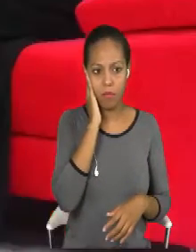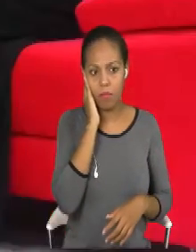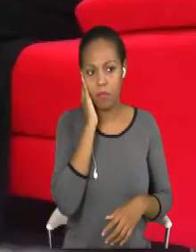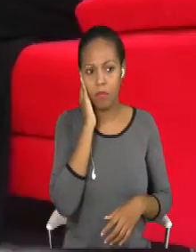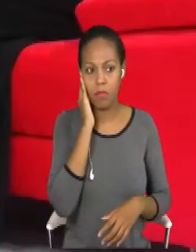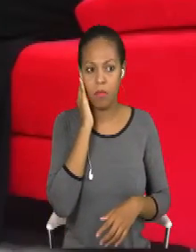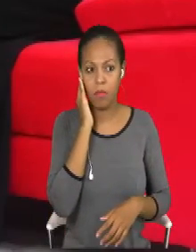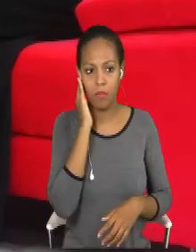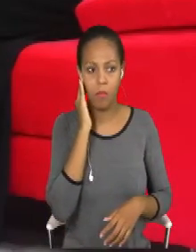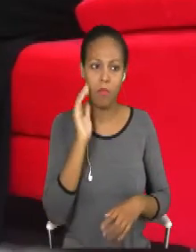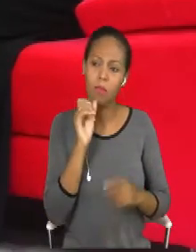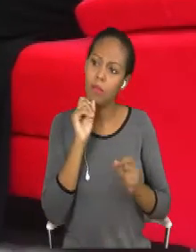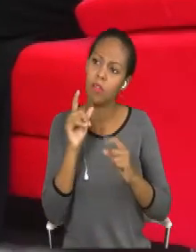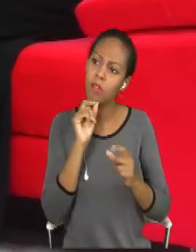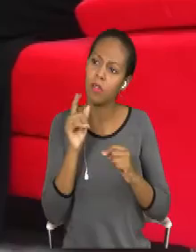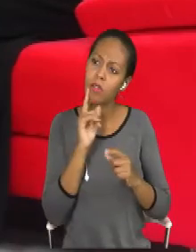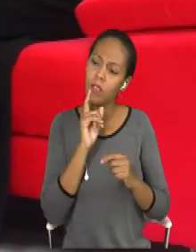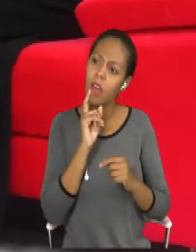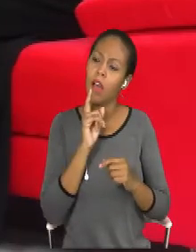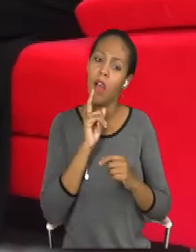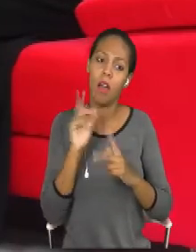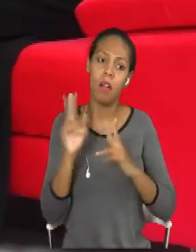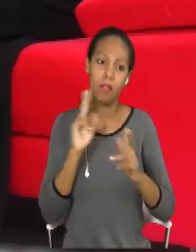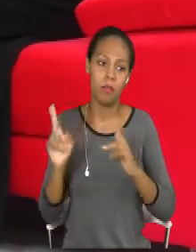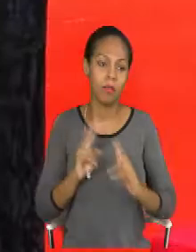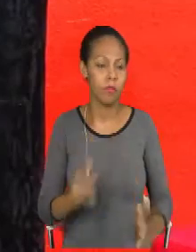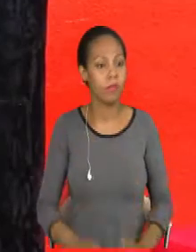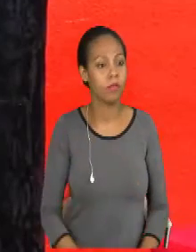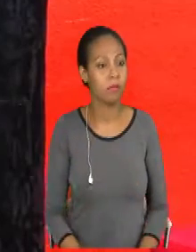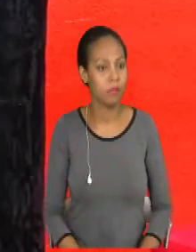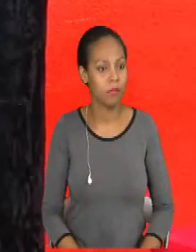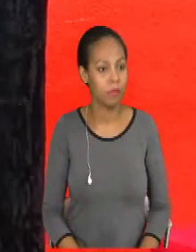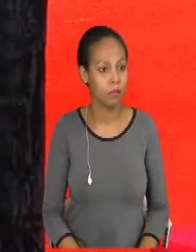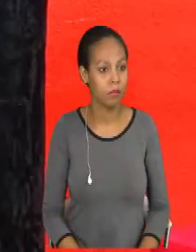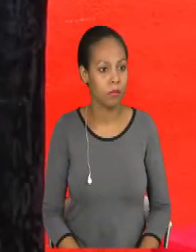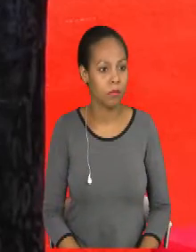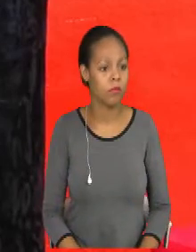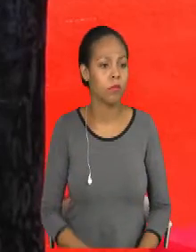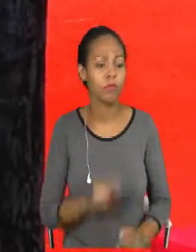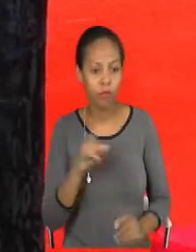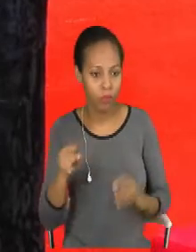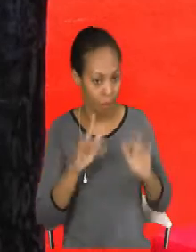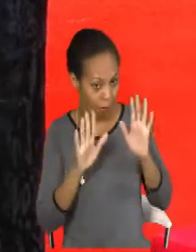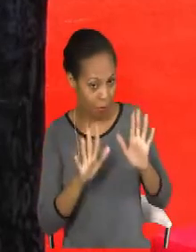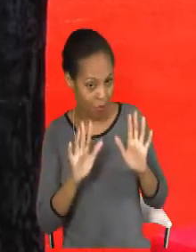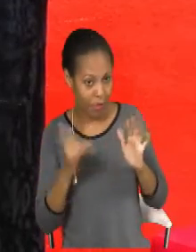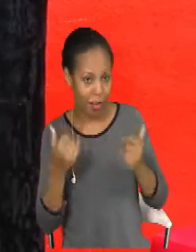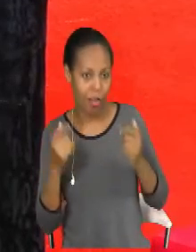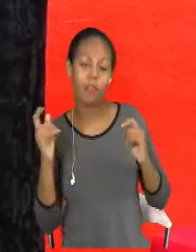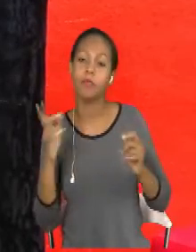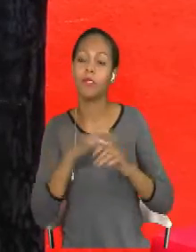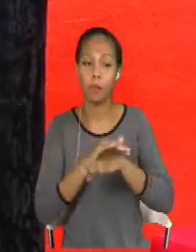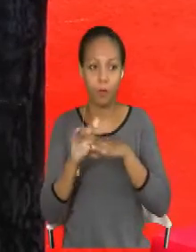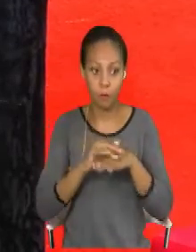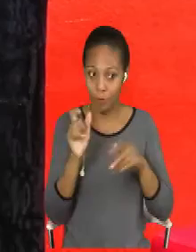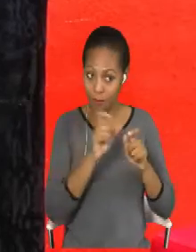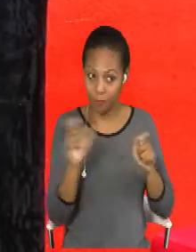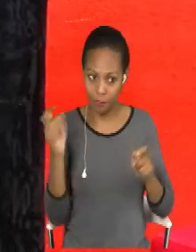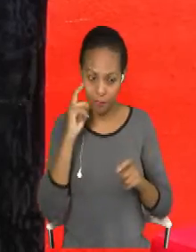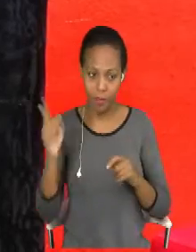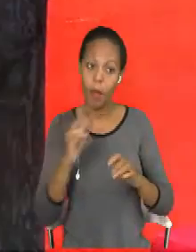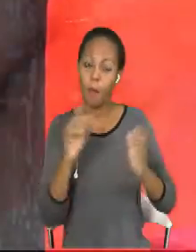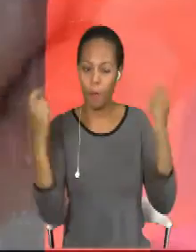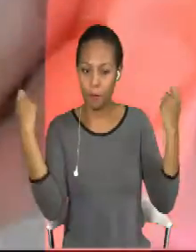dudas a sus preguntas. Muchísimas gracias a Diego por habernos acompañado. Ustedes quédense ahí quietecitos, que ya venimos con más invitados especiales. Vamos a una pausa